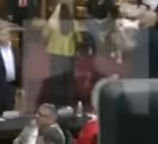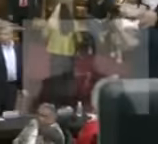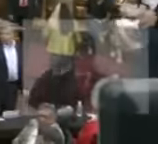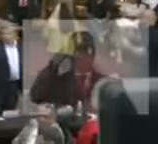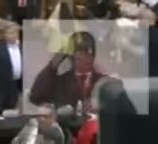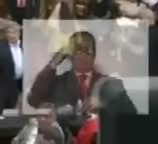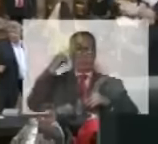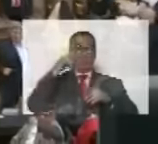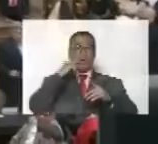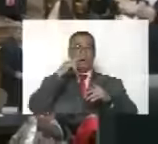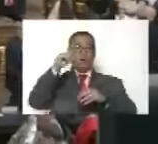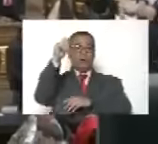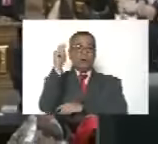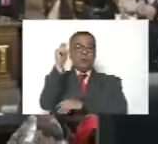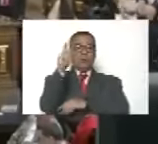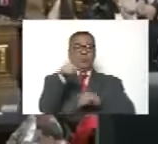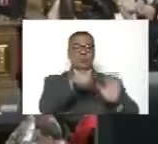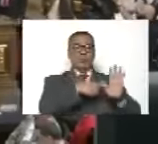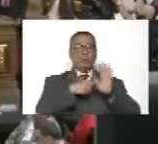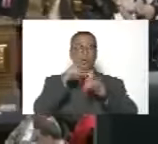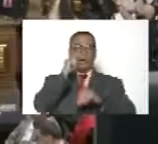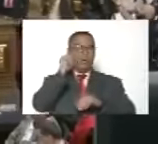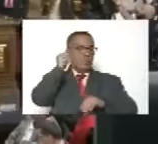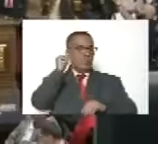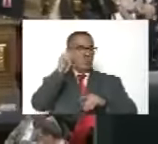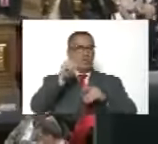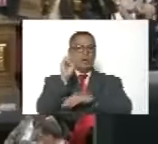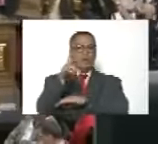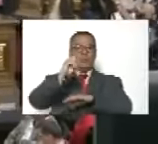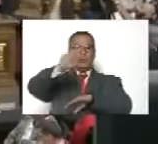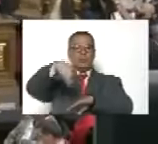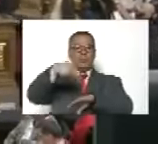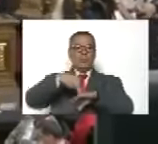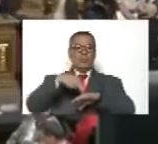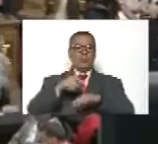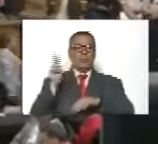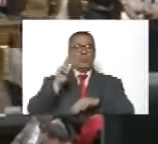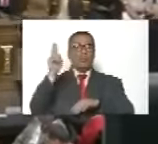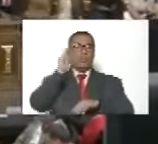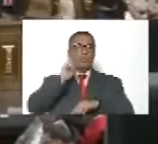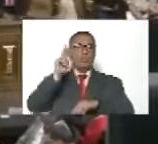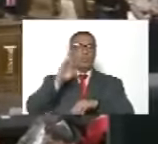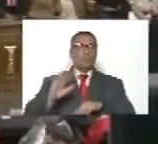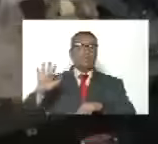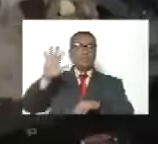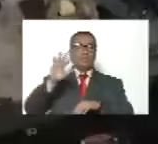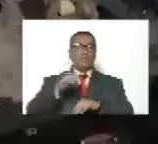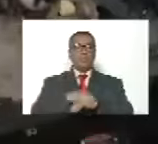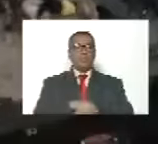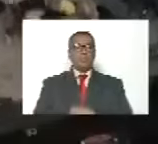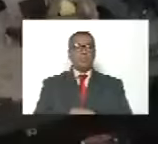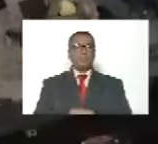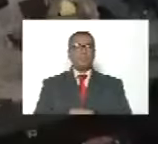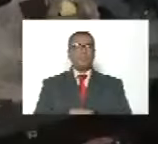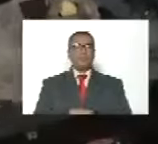honorables diputadas, honorables diputados de la Asamblea Nacional de la República Bolivariana de